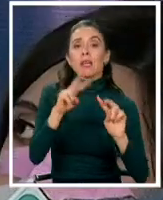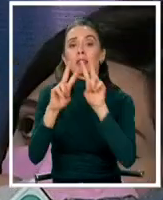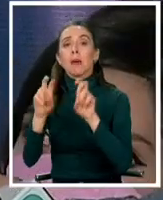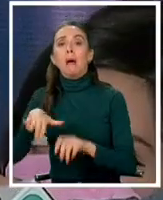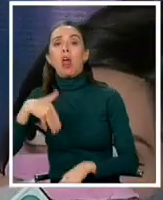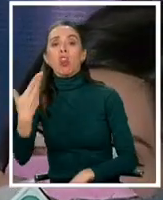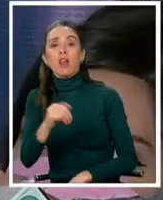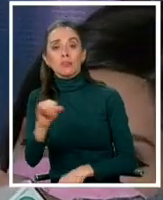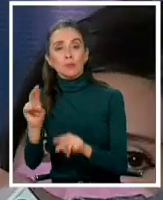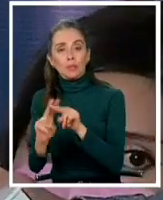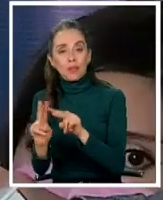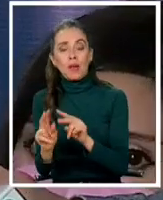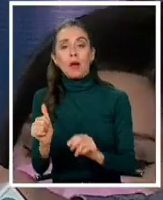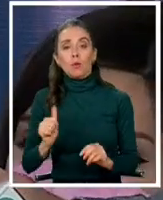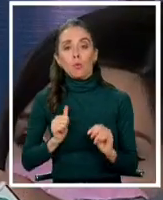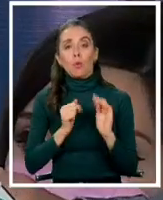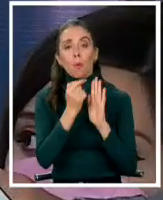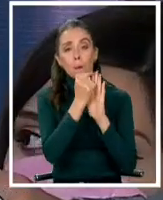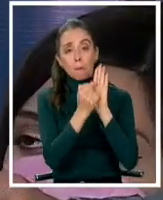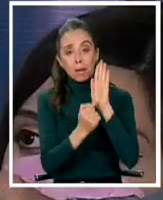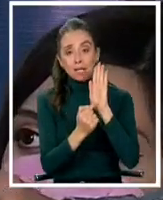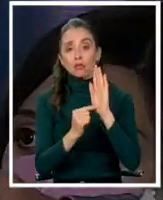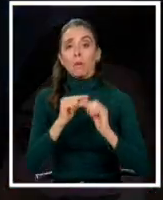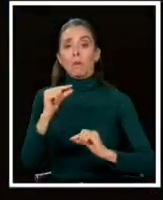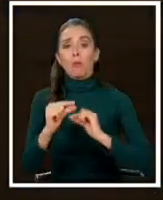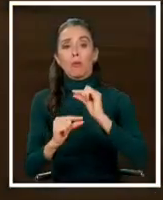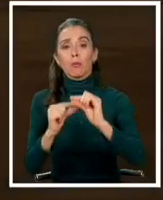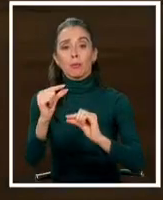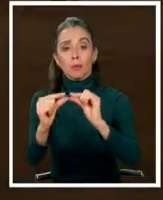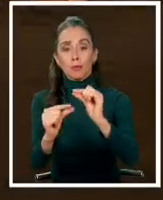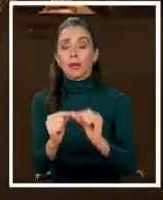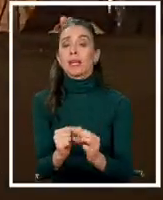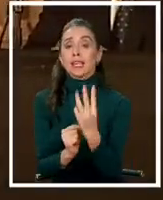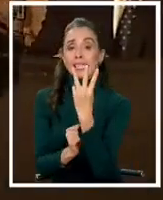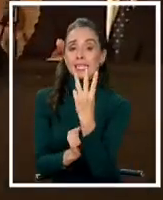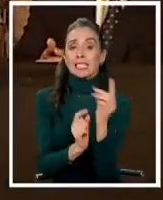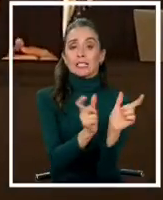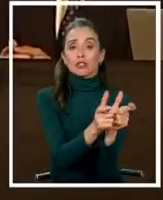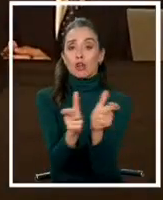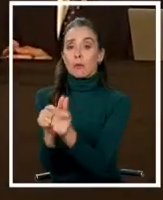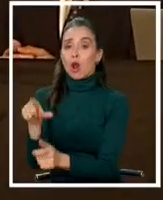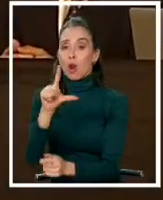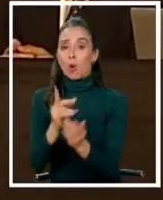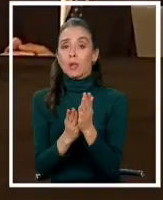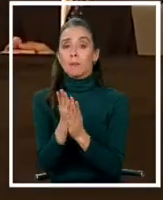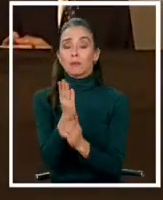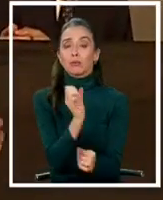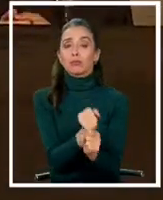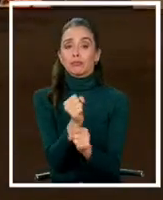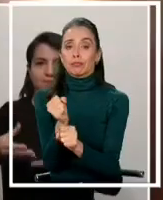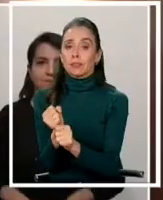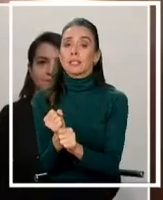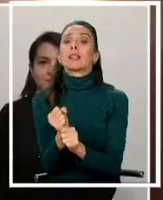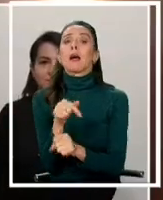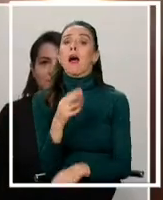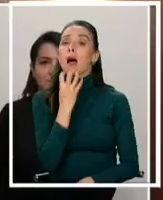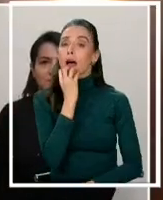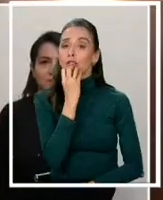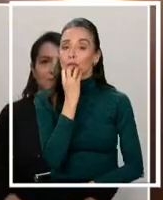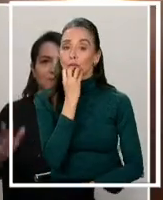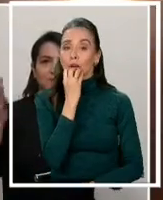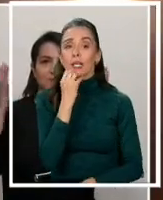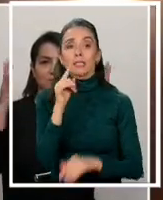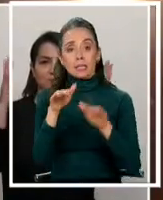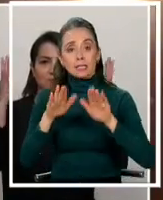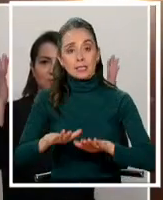que los aspectos se cumplan y que sea de manera progresiva y paulatina. 3 comisiones que este lunes partieron sus actividades en Antofagasta y que se